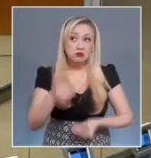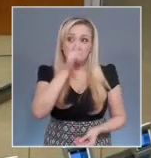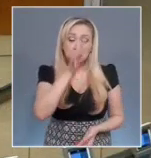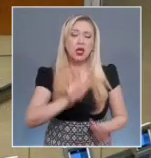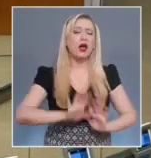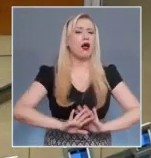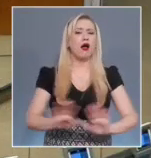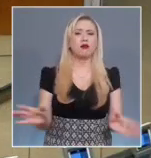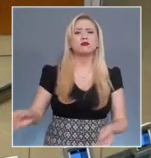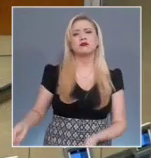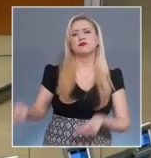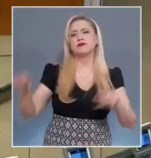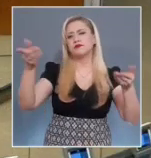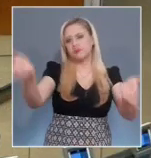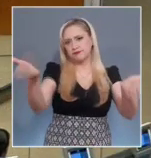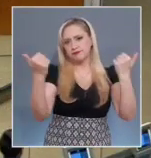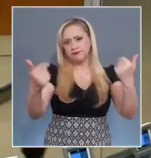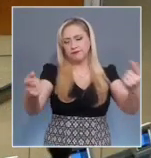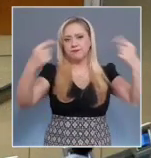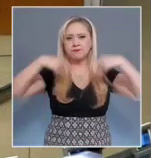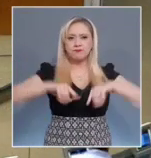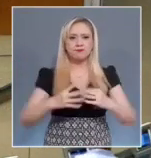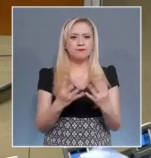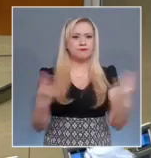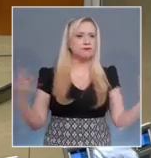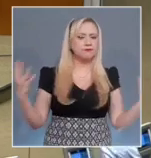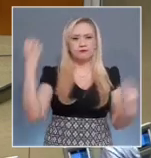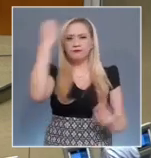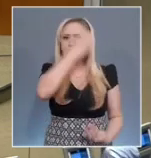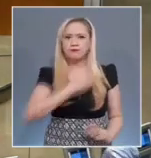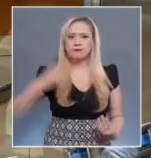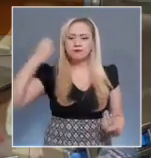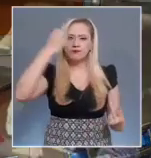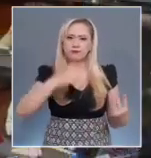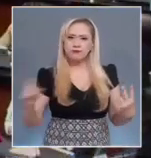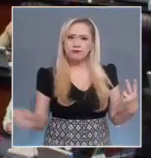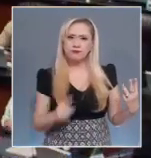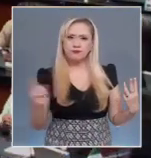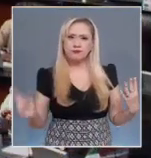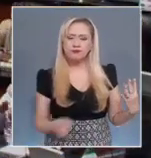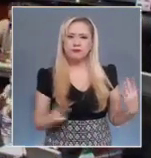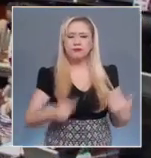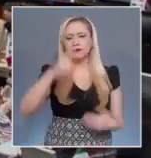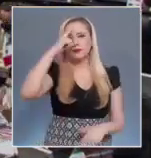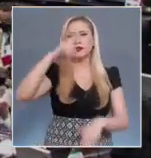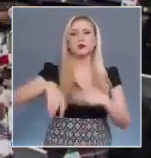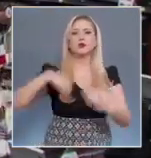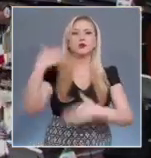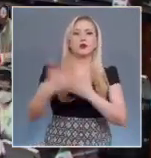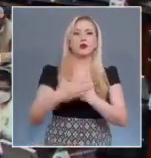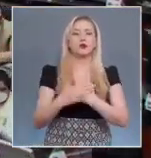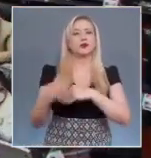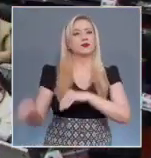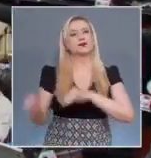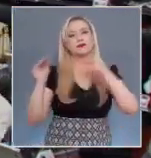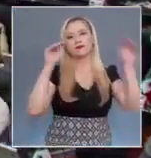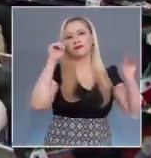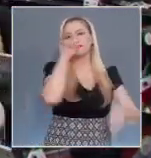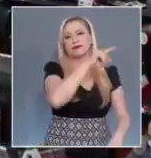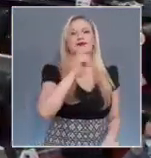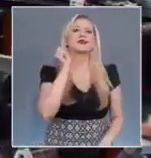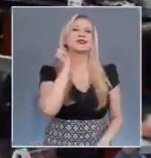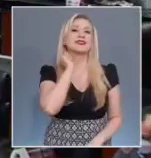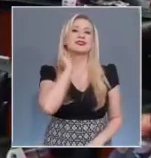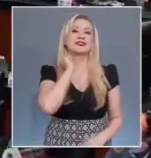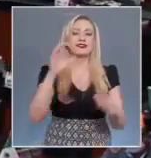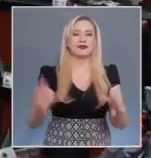evaluar a las aspirantes para seleccionar a 6, mismas que pasarán a la siguiente etapa para definir a las integrantes de la terna que se